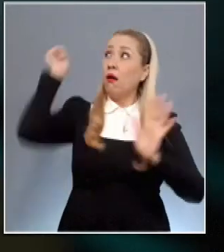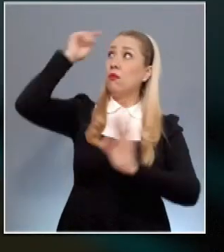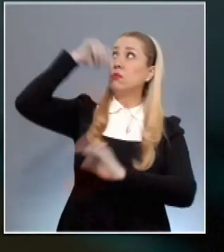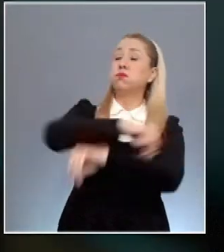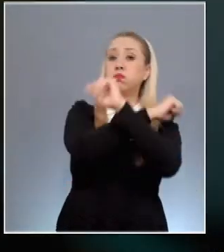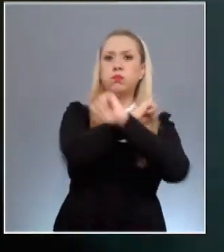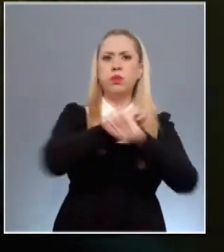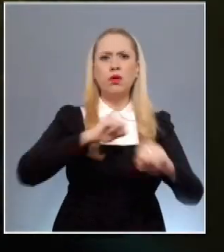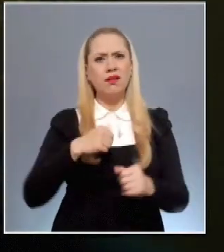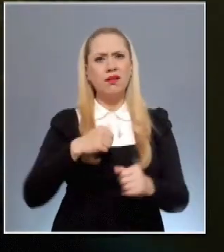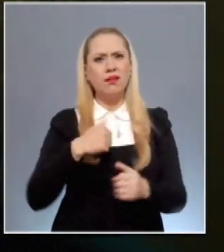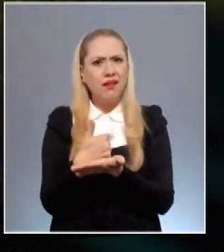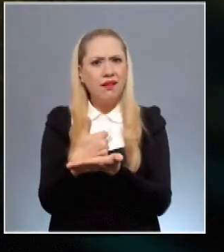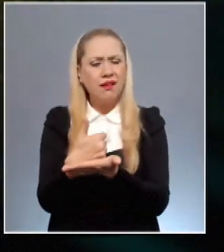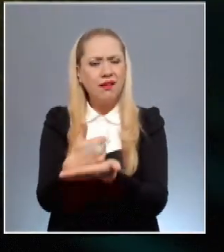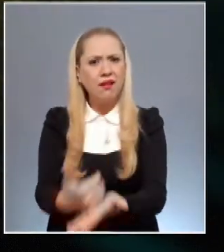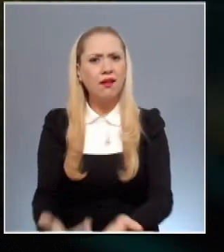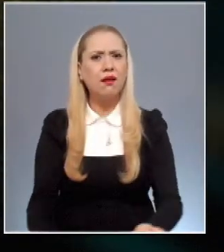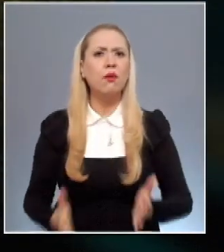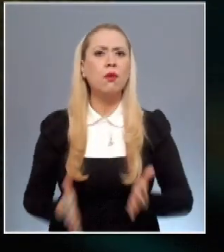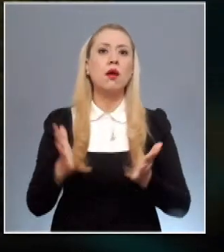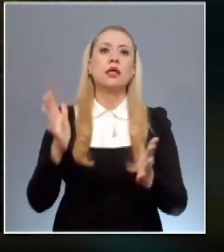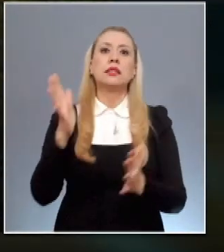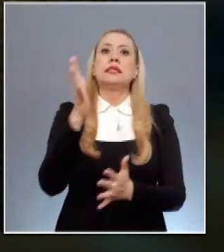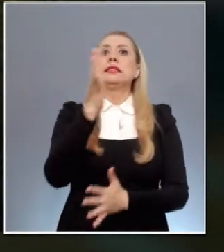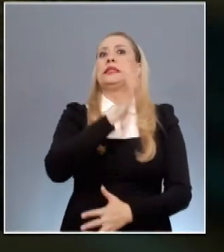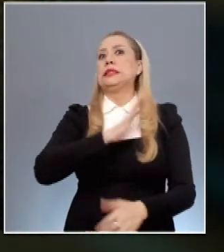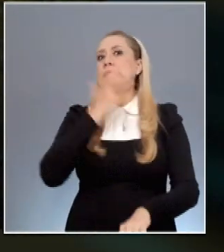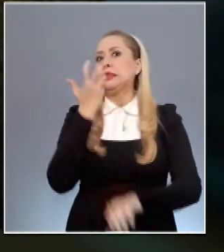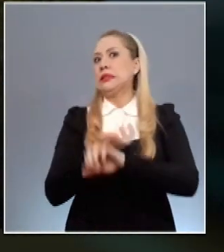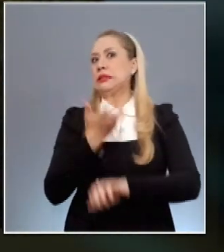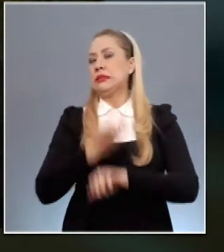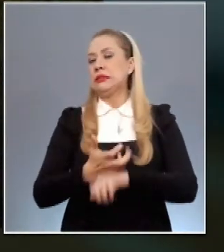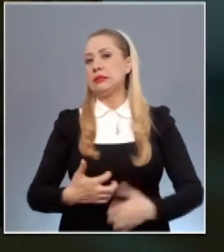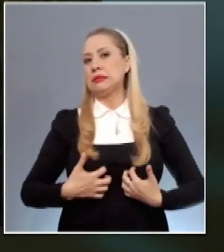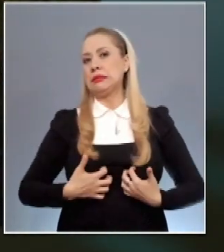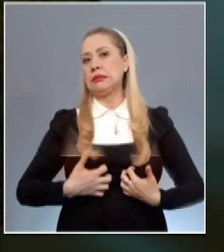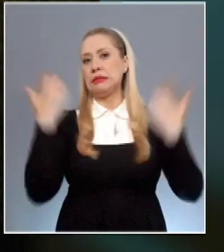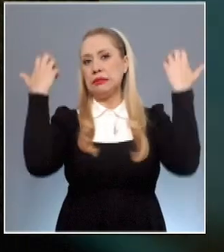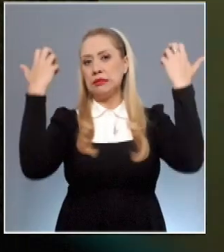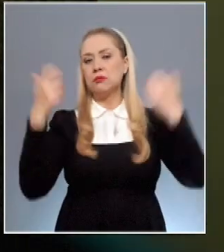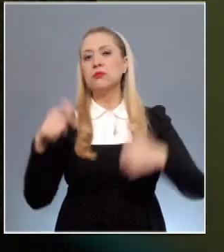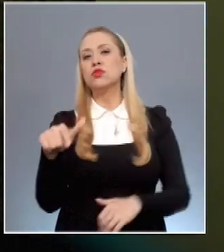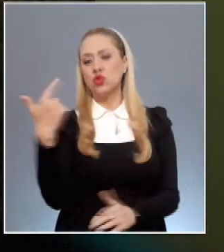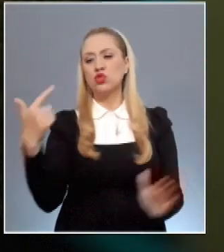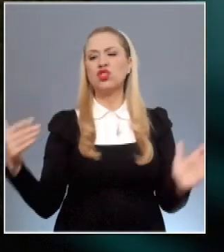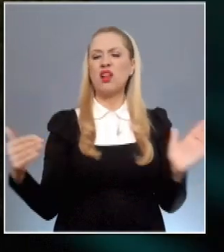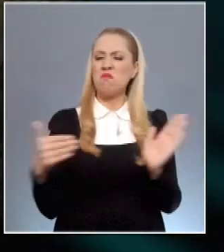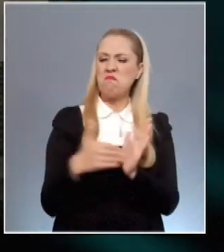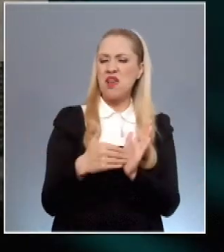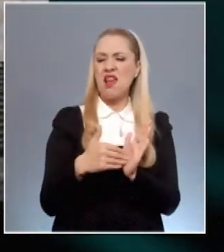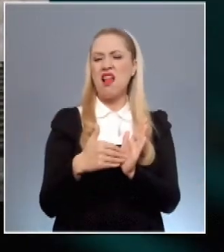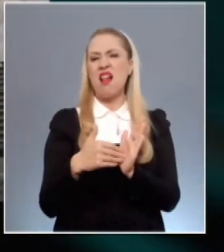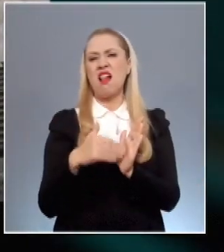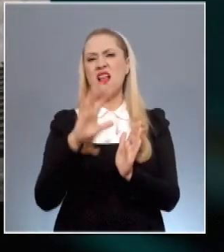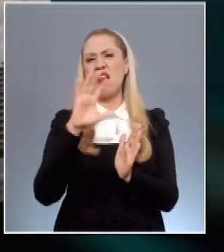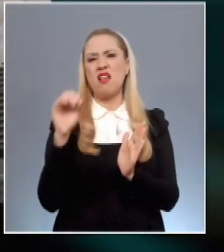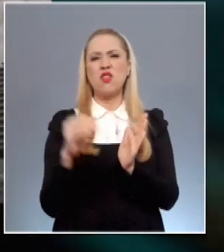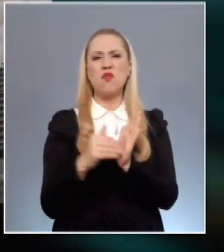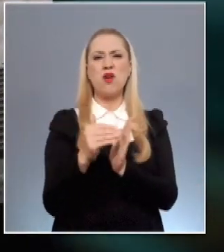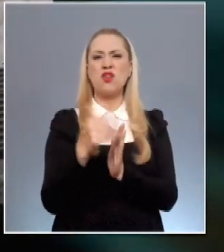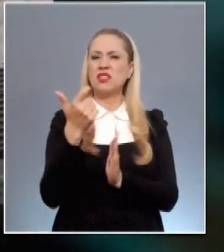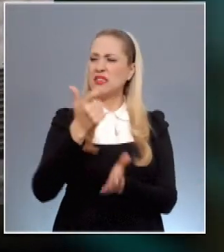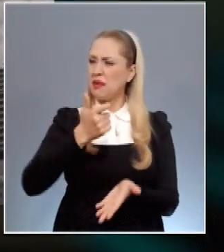Oleksandr Shtaruk. El Congreso de Estados Unidos aprobó $12,300 millones de apoyo a Ucrania, recursos para armamento,